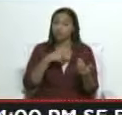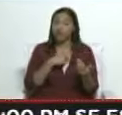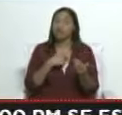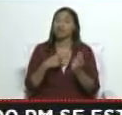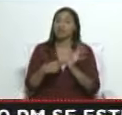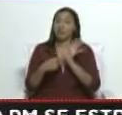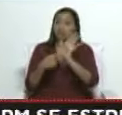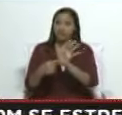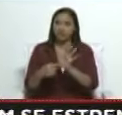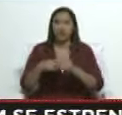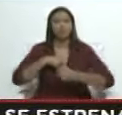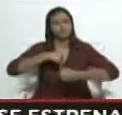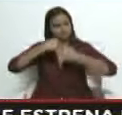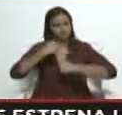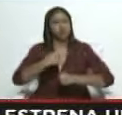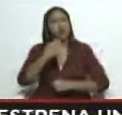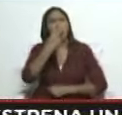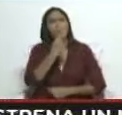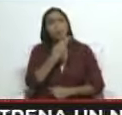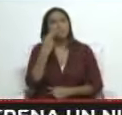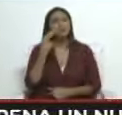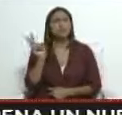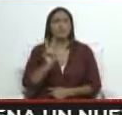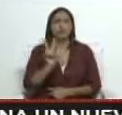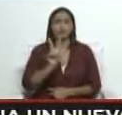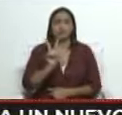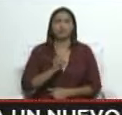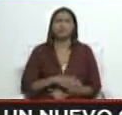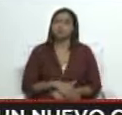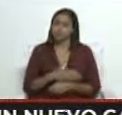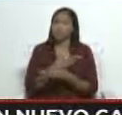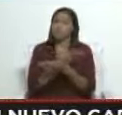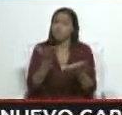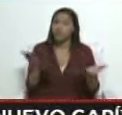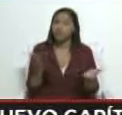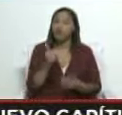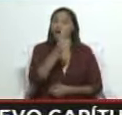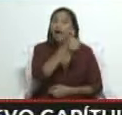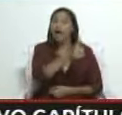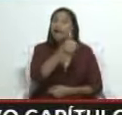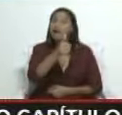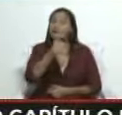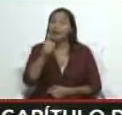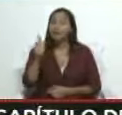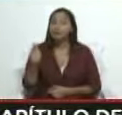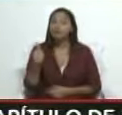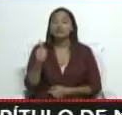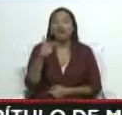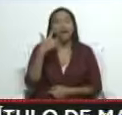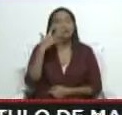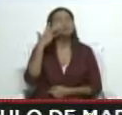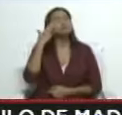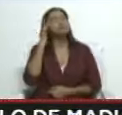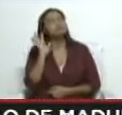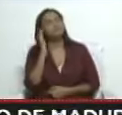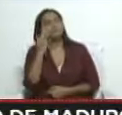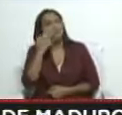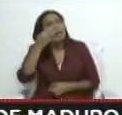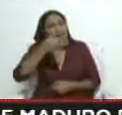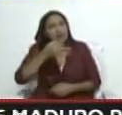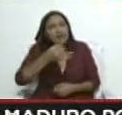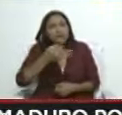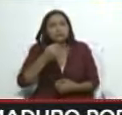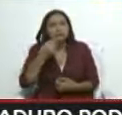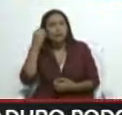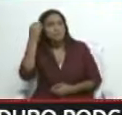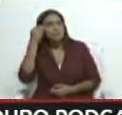compromiso con Venezuela. Y por eso, a todos y cada uno de los que creen en la